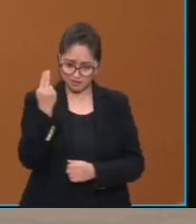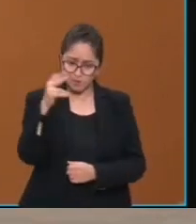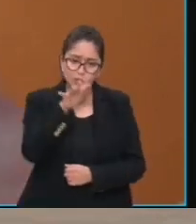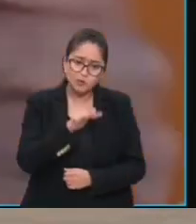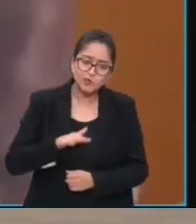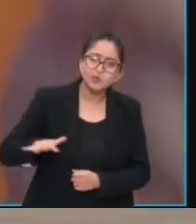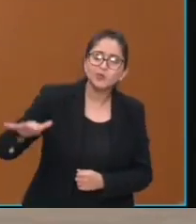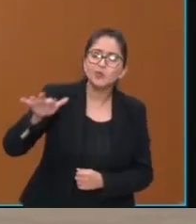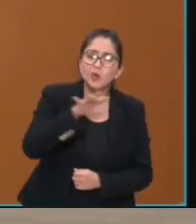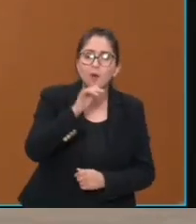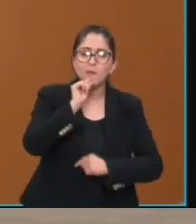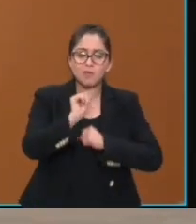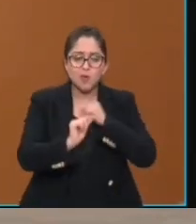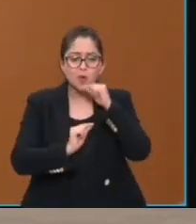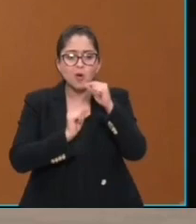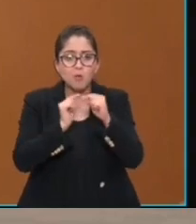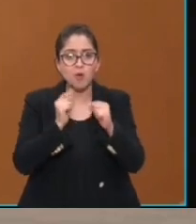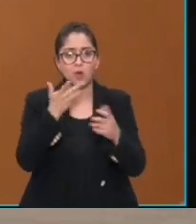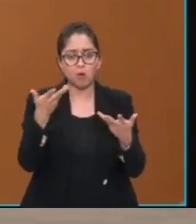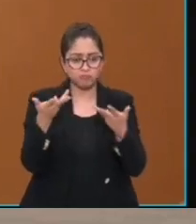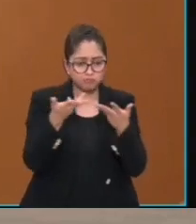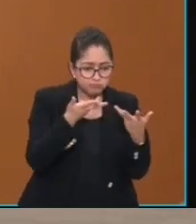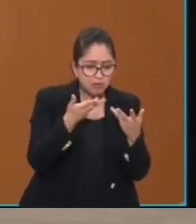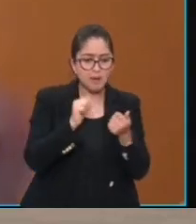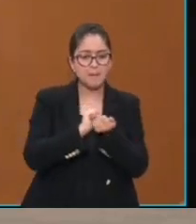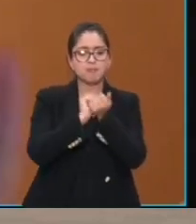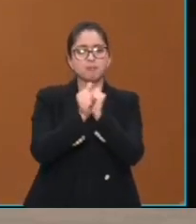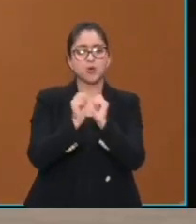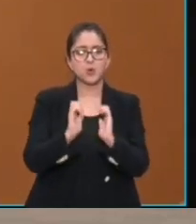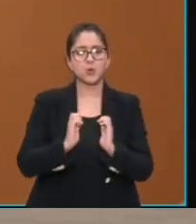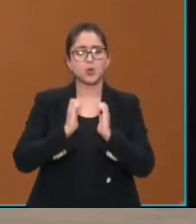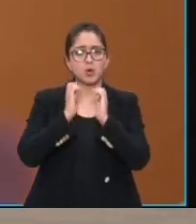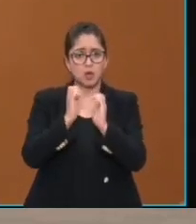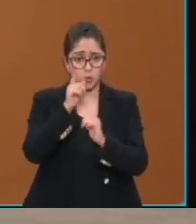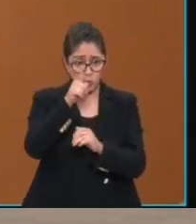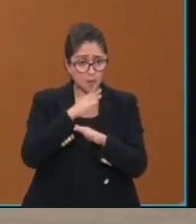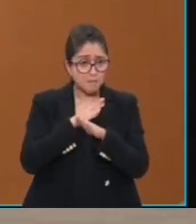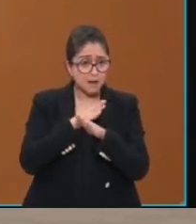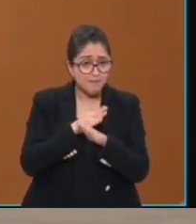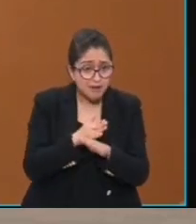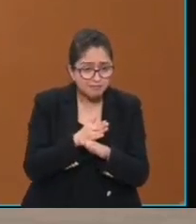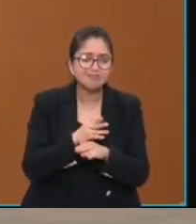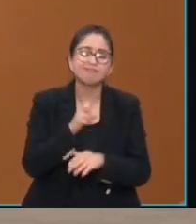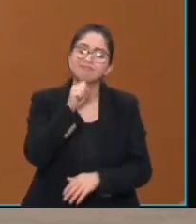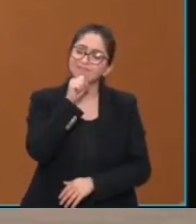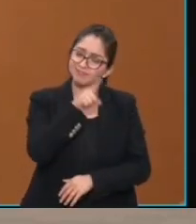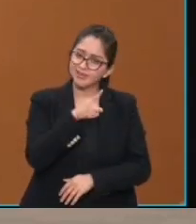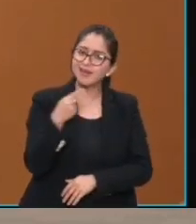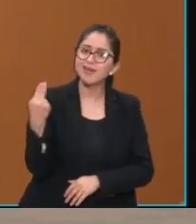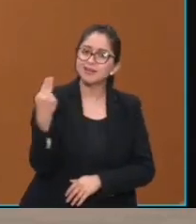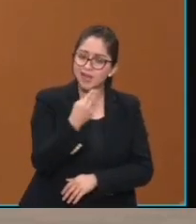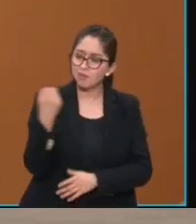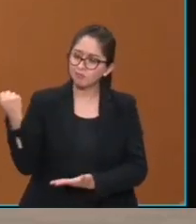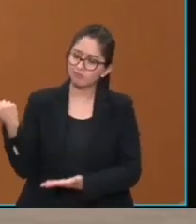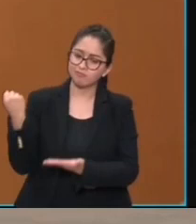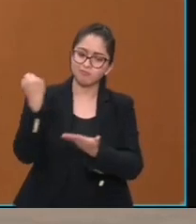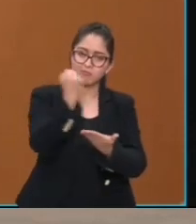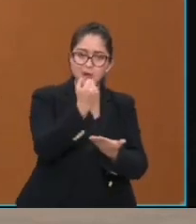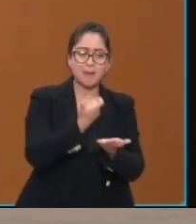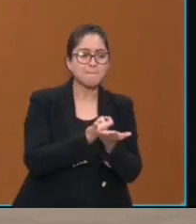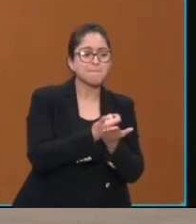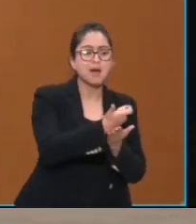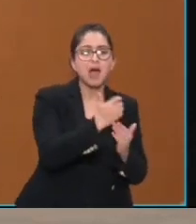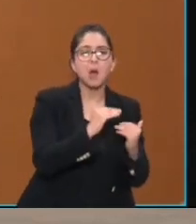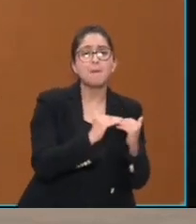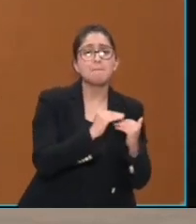donde tenemos que pasar a la prevención. Y termino, para prevenir también necesitamos invertir en ello.